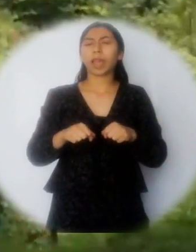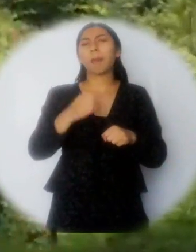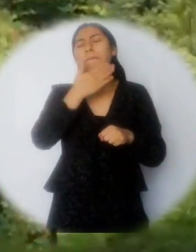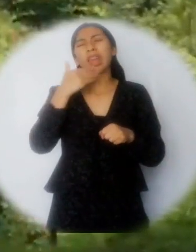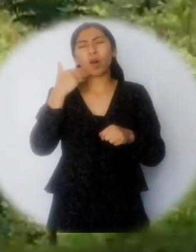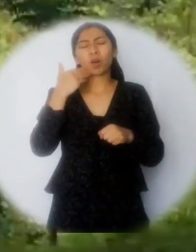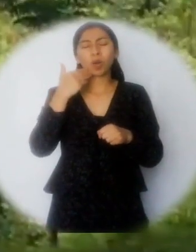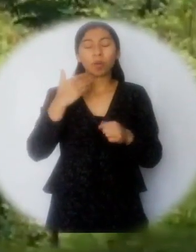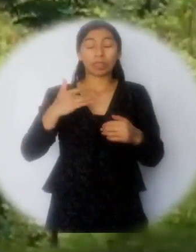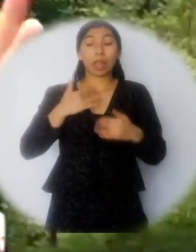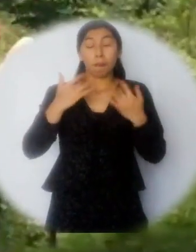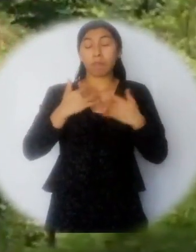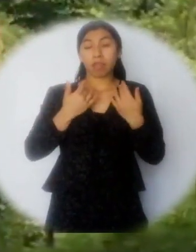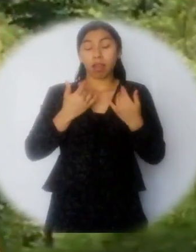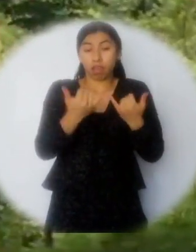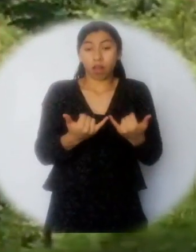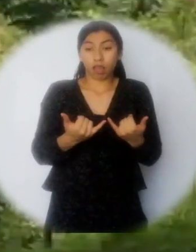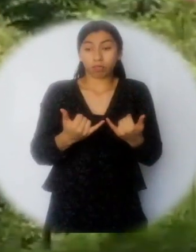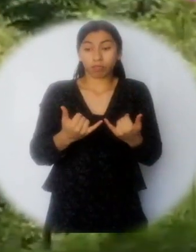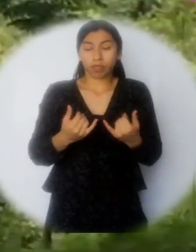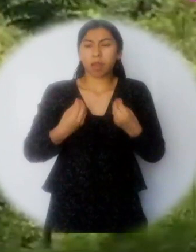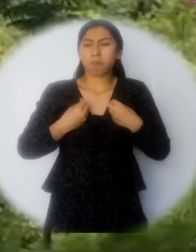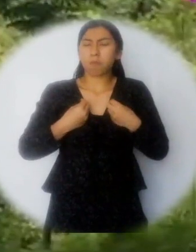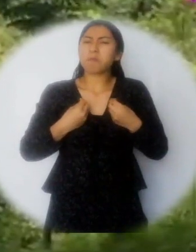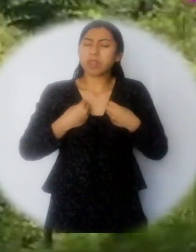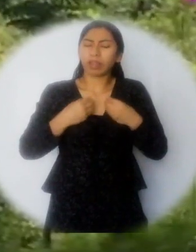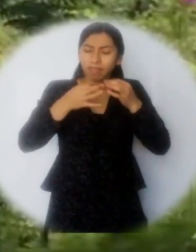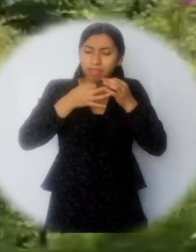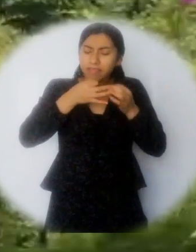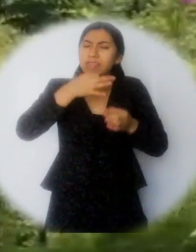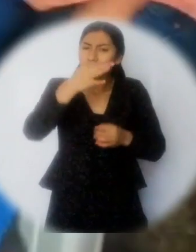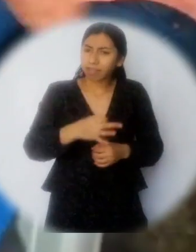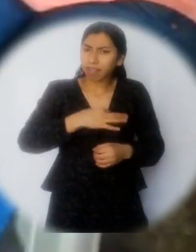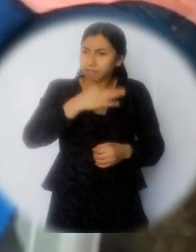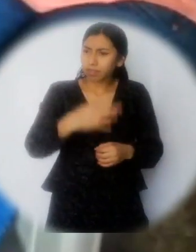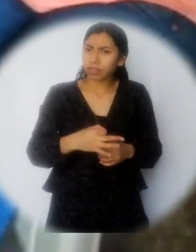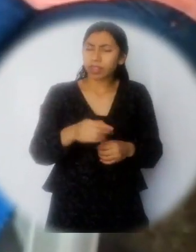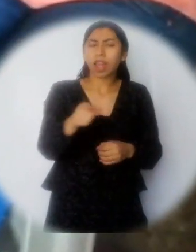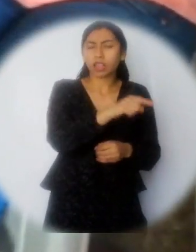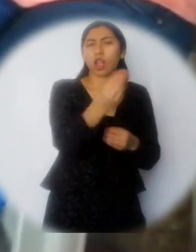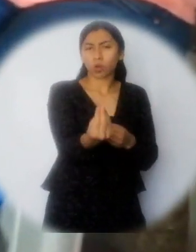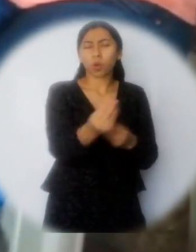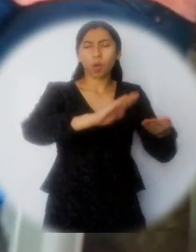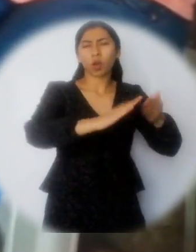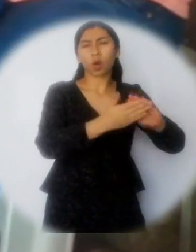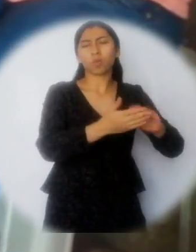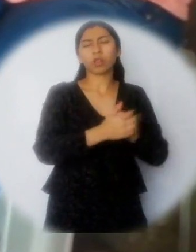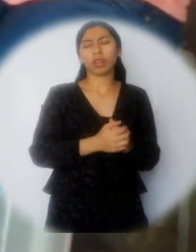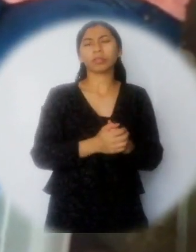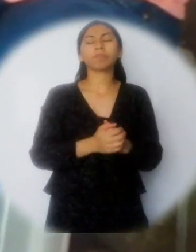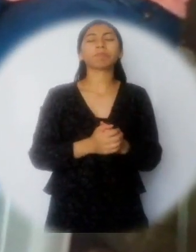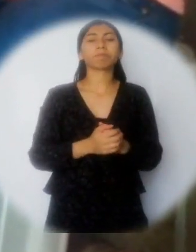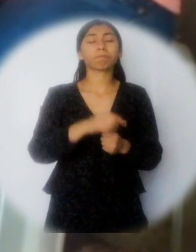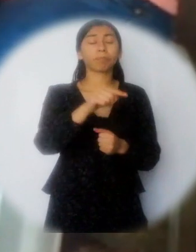una mejor calidad de vida y vida digna a la comunidad indígena de los Embera, Cacique Queragama, en el municipio de